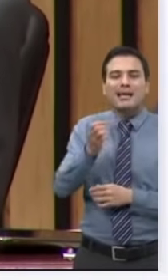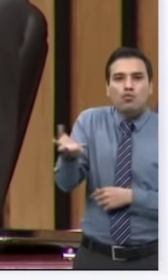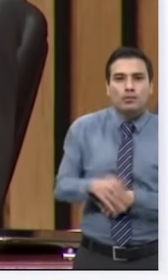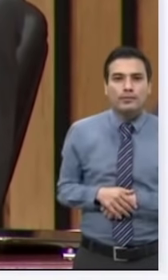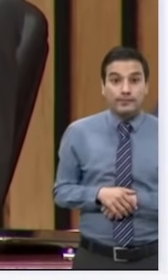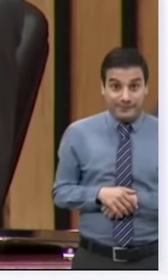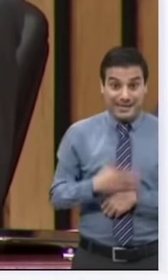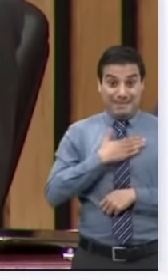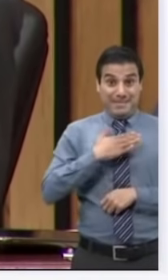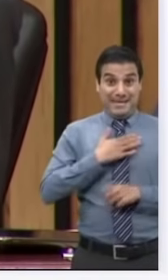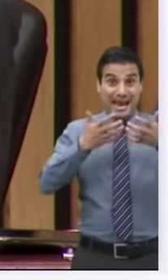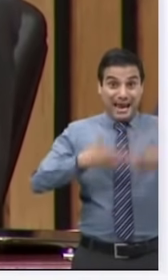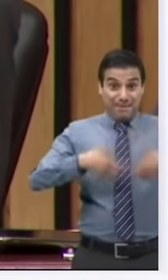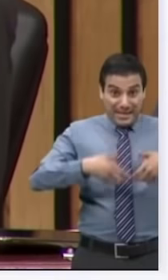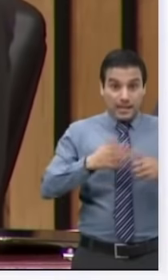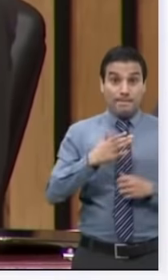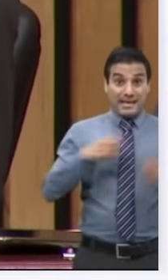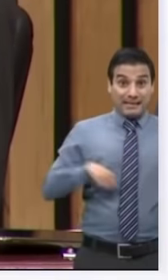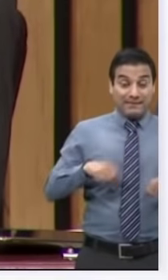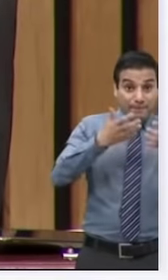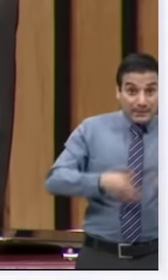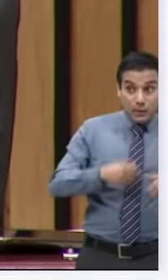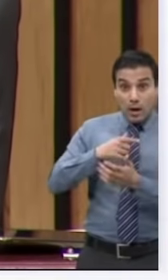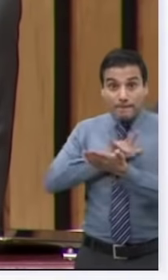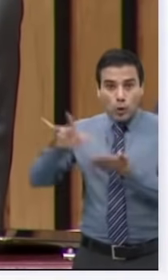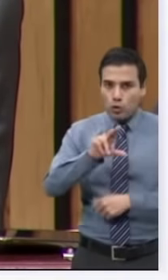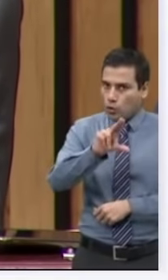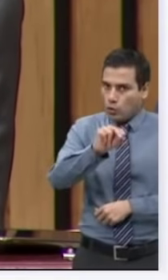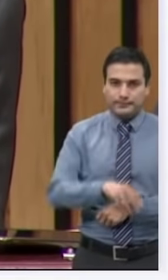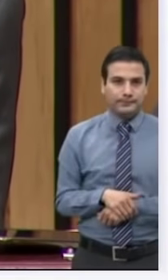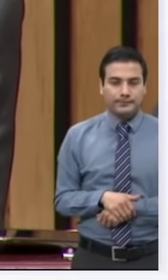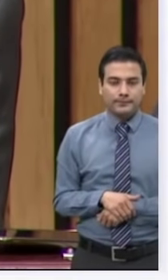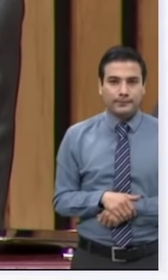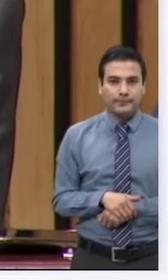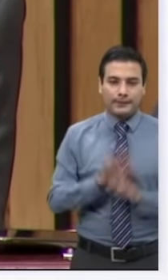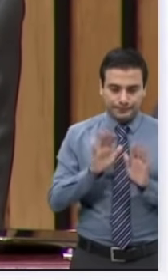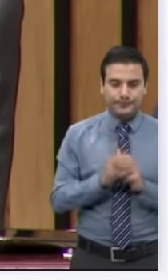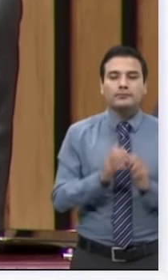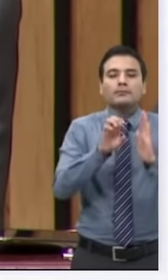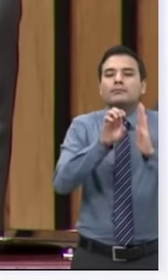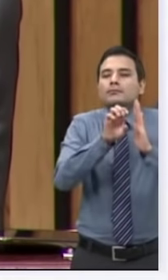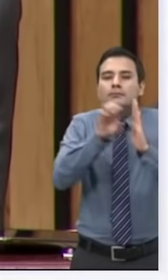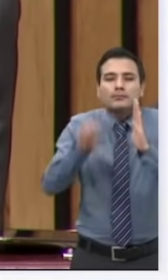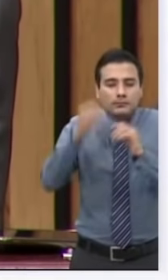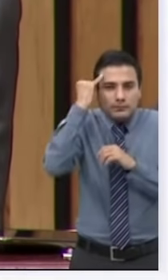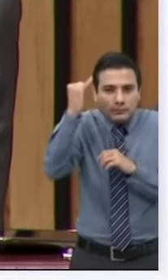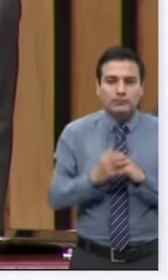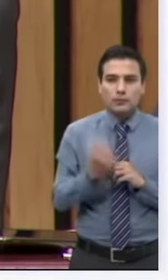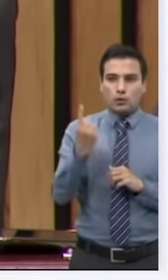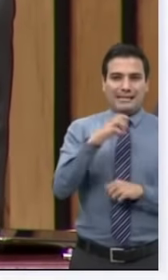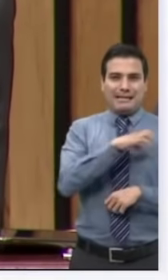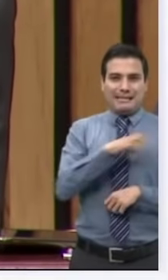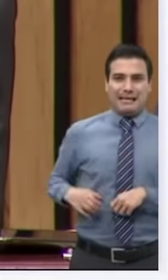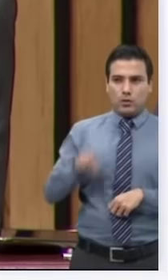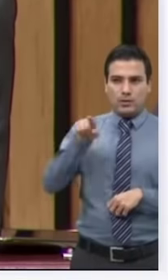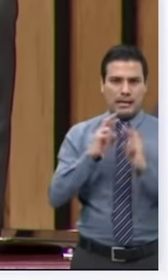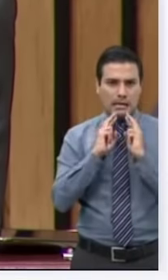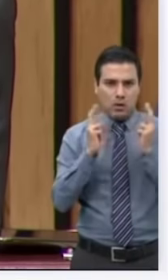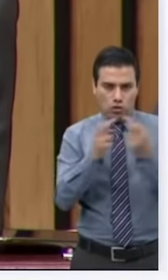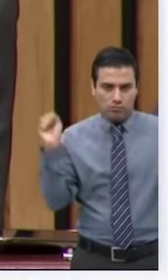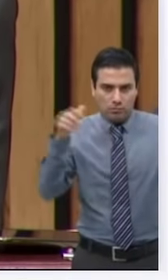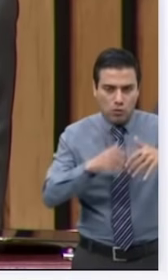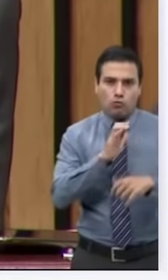estoy aportando los recursos de mi empresa o de mi actividad empresarial si un candidato aparece en sus mítines